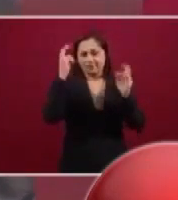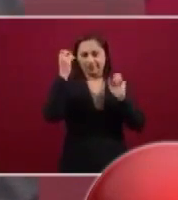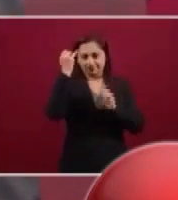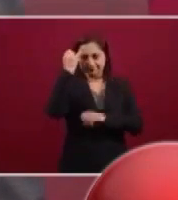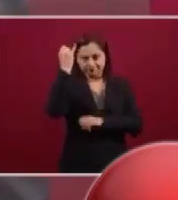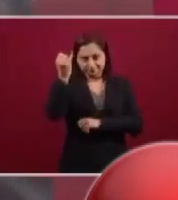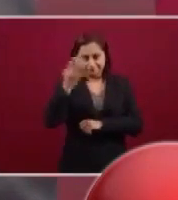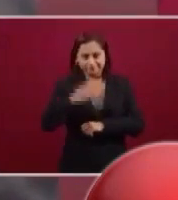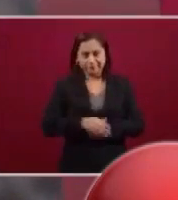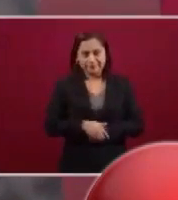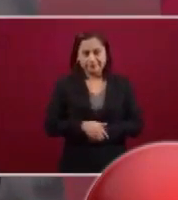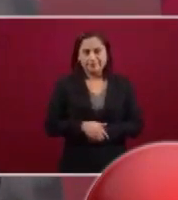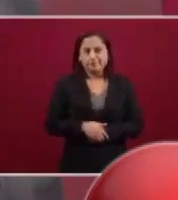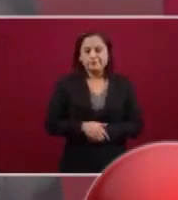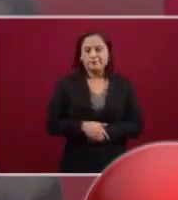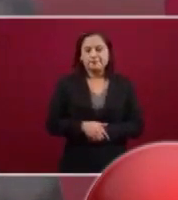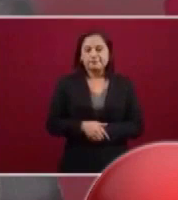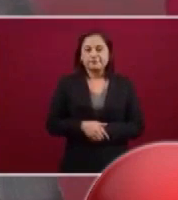porque